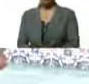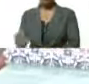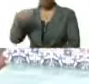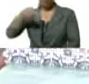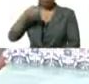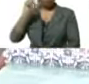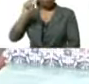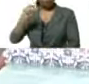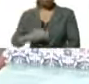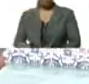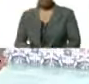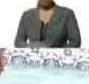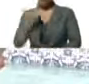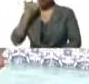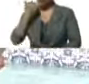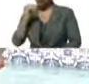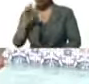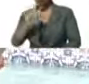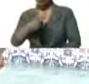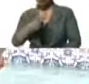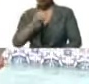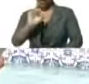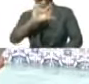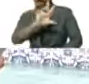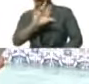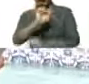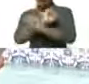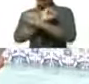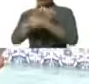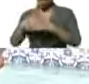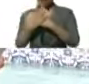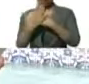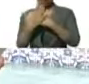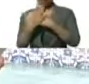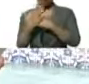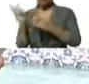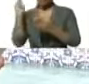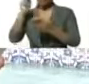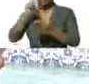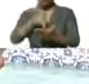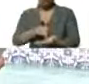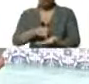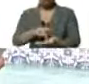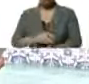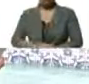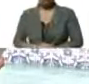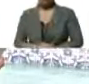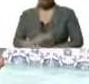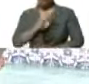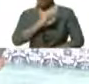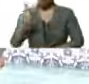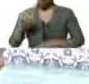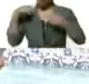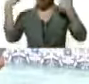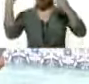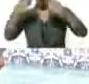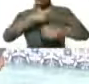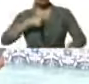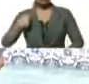también, aproximadamente a las 3 de la mañana, llegó procedente de la República Popular